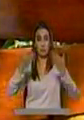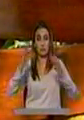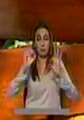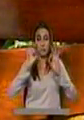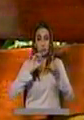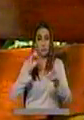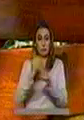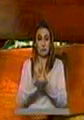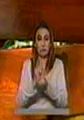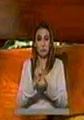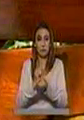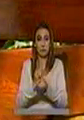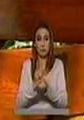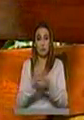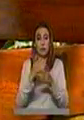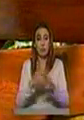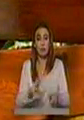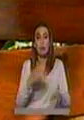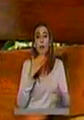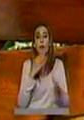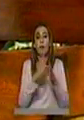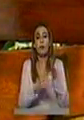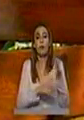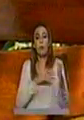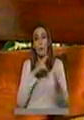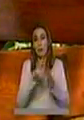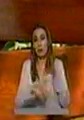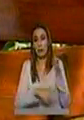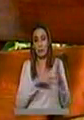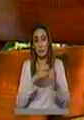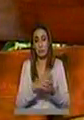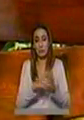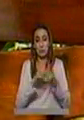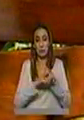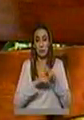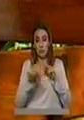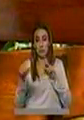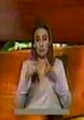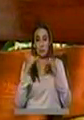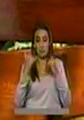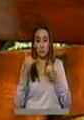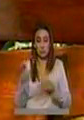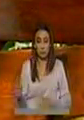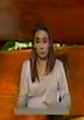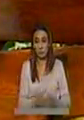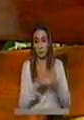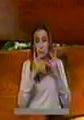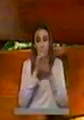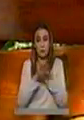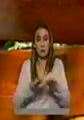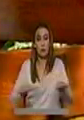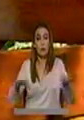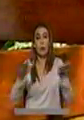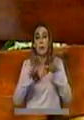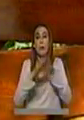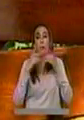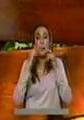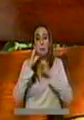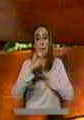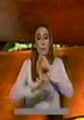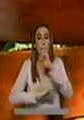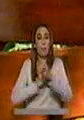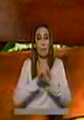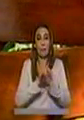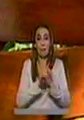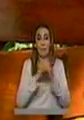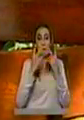en nuestro país, que lógicamente están a la espera de ser visitados por los ecuatorianos y también por el turismo internacional.